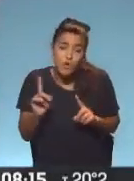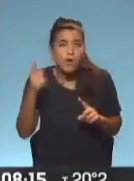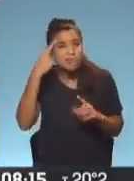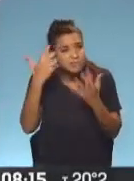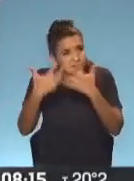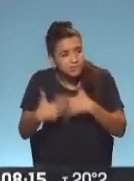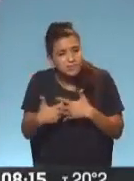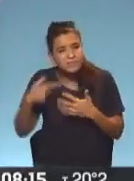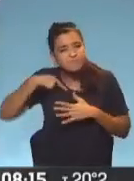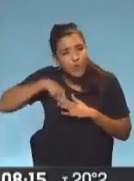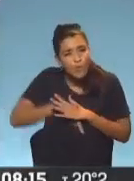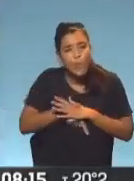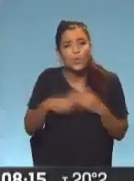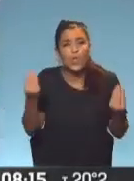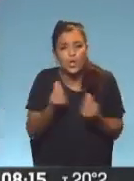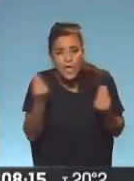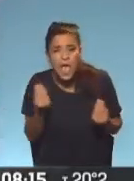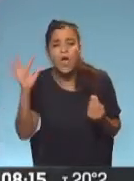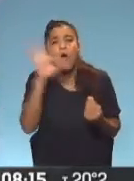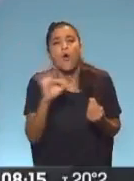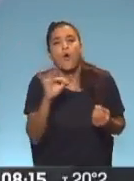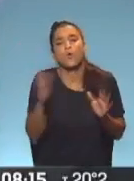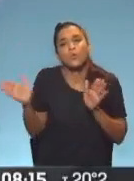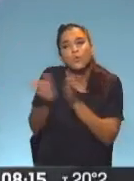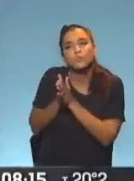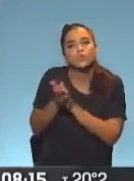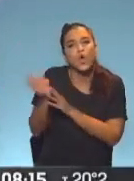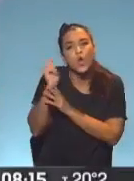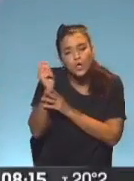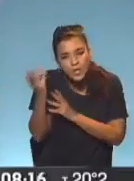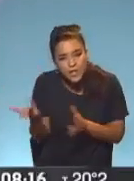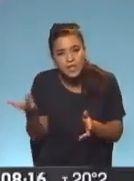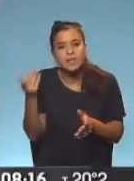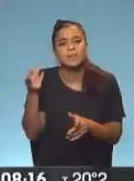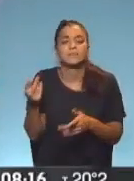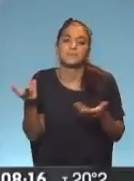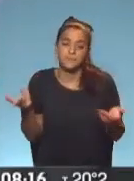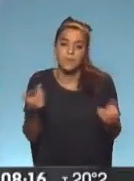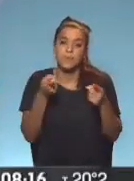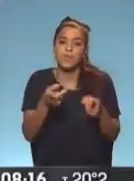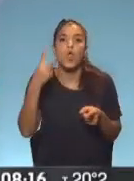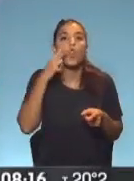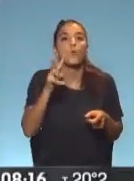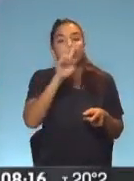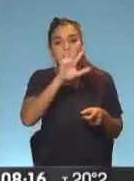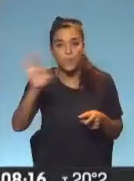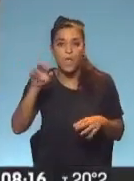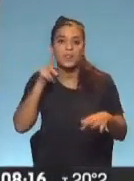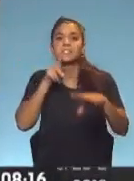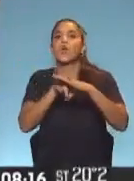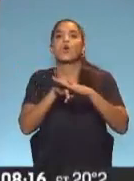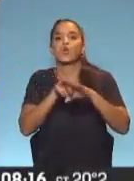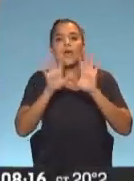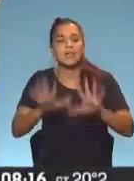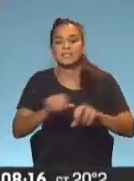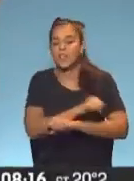revisar a fondo qué estamos haciendo, con quién estoy, qué pensé para mí. O sea, el 2020 se interrumpió de manera